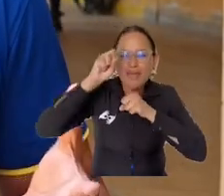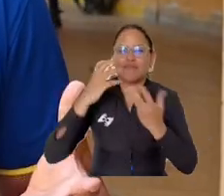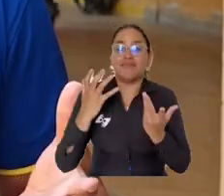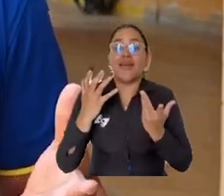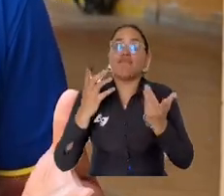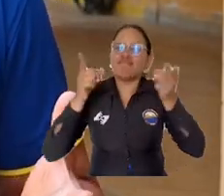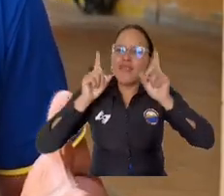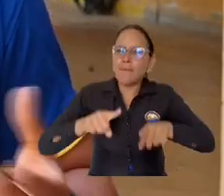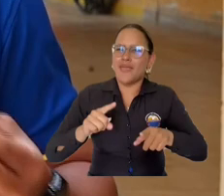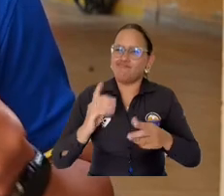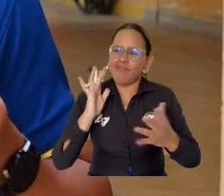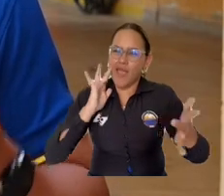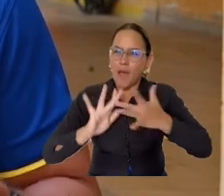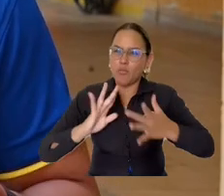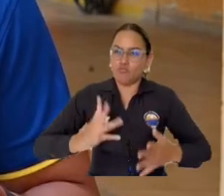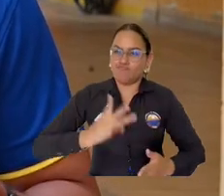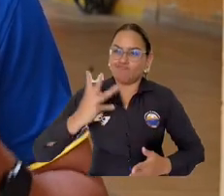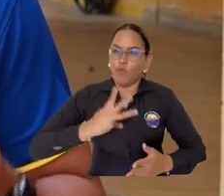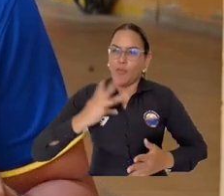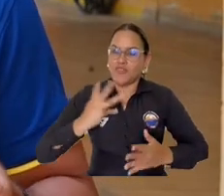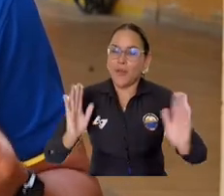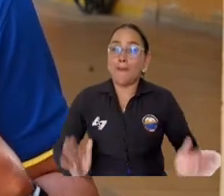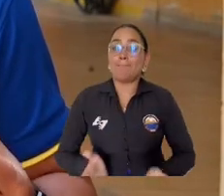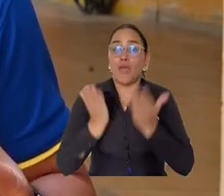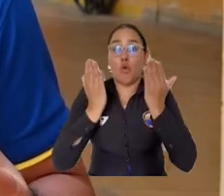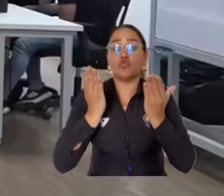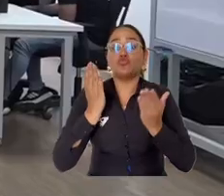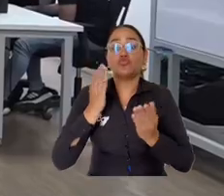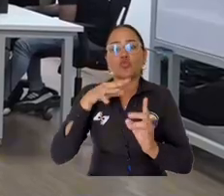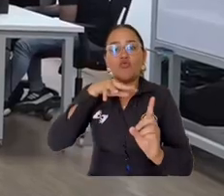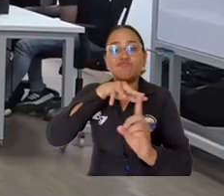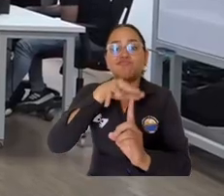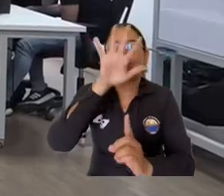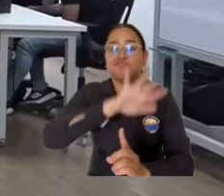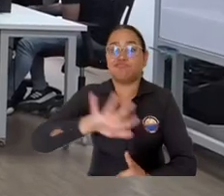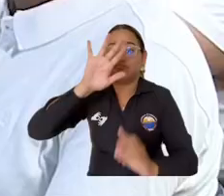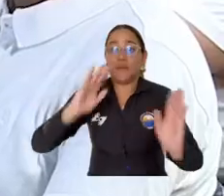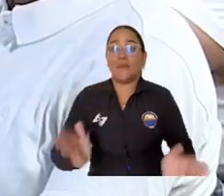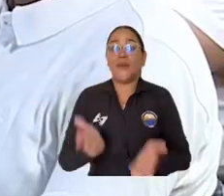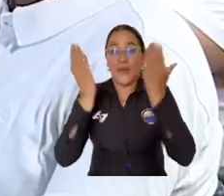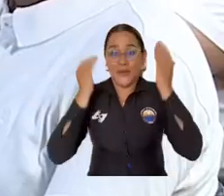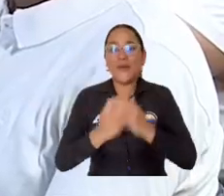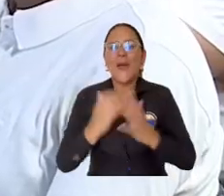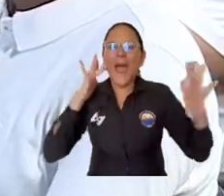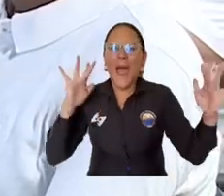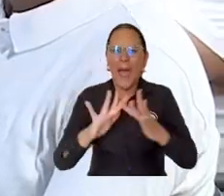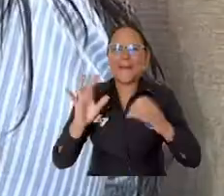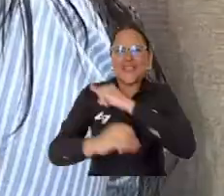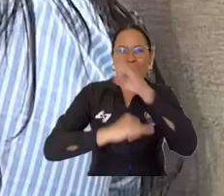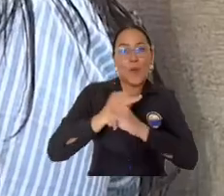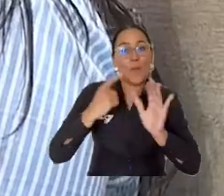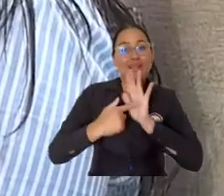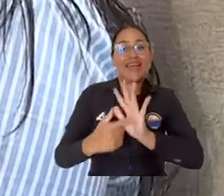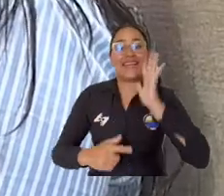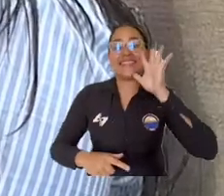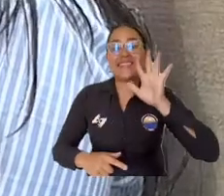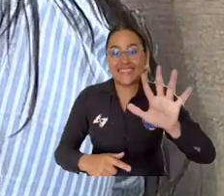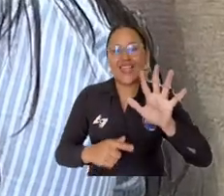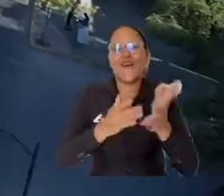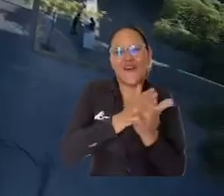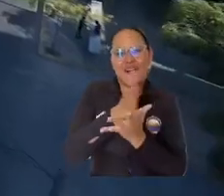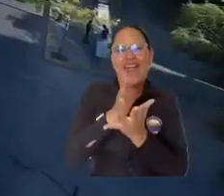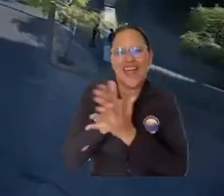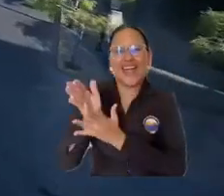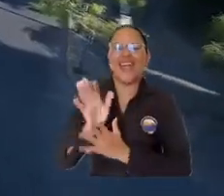impactan definitivamente de manera positiva el desarrollo del territorio. La visibilidad nacional e internacional de sus 5 programas